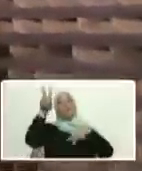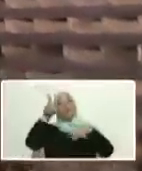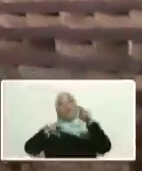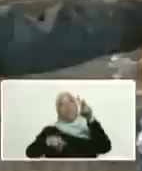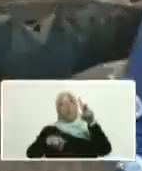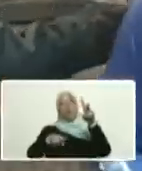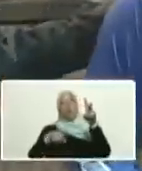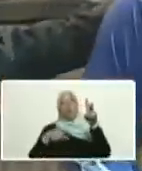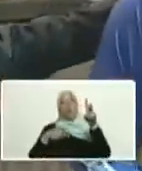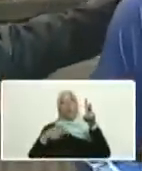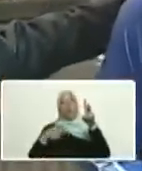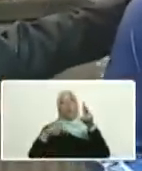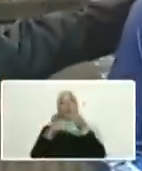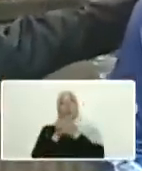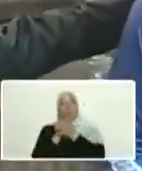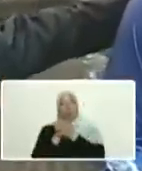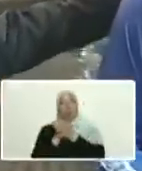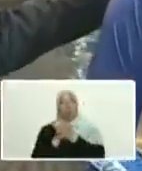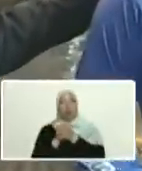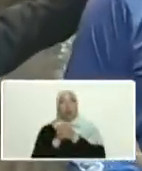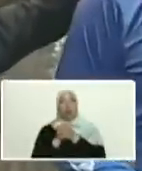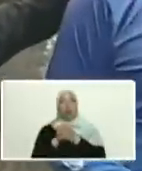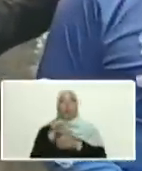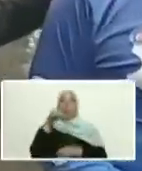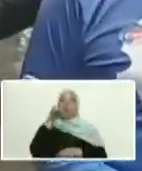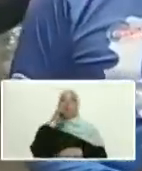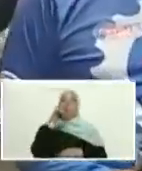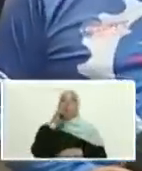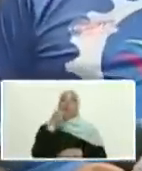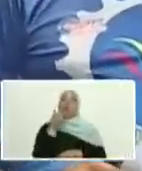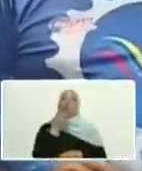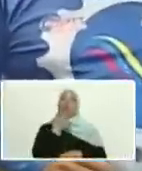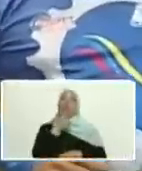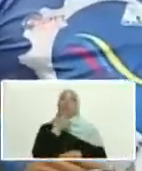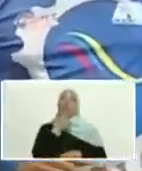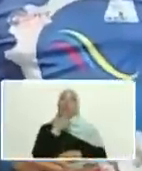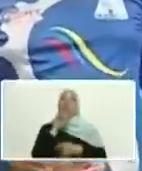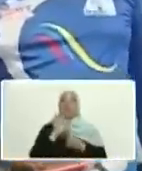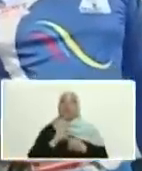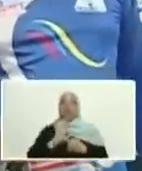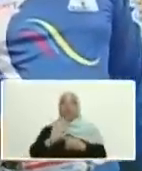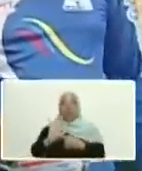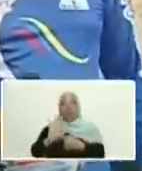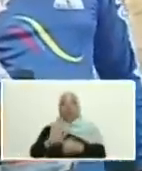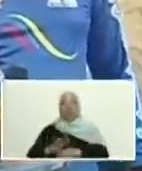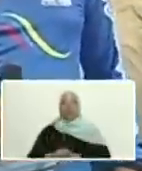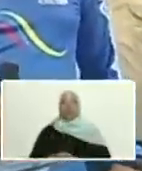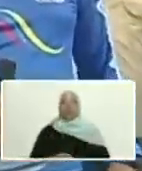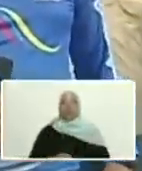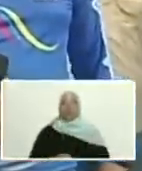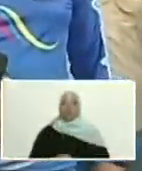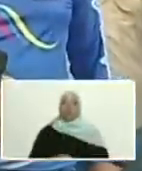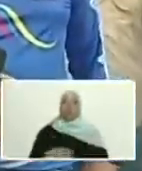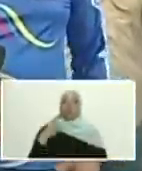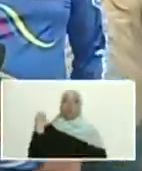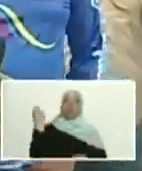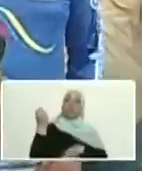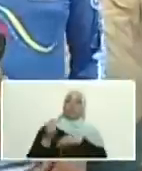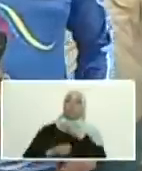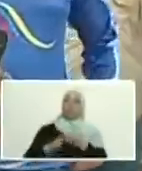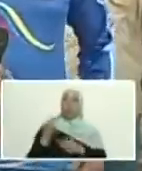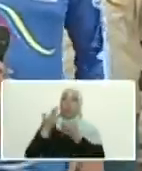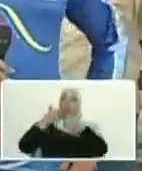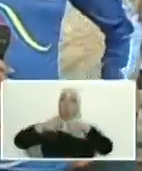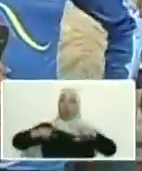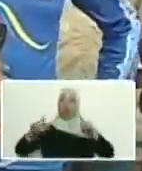palabra al camarada Rommel de Alcaza, quien nos va a presentar hecho inédito, la